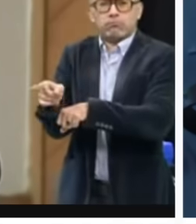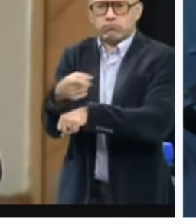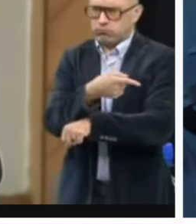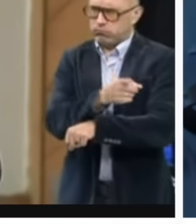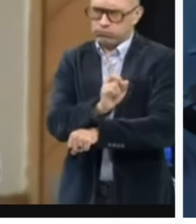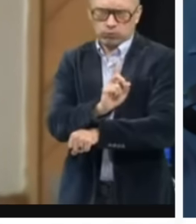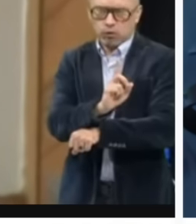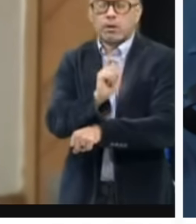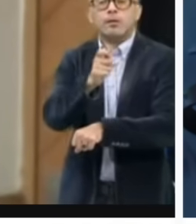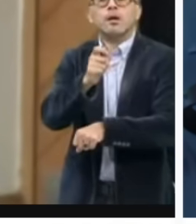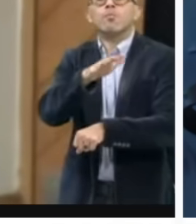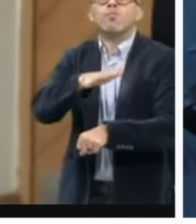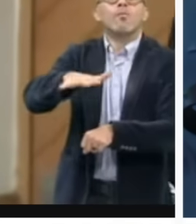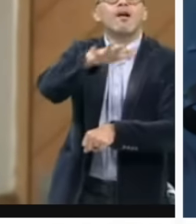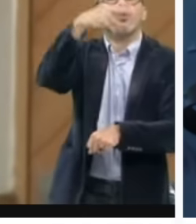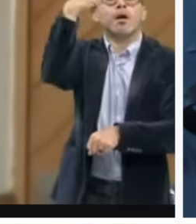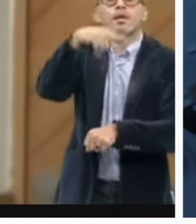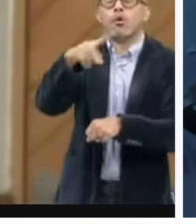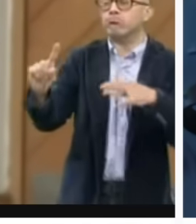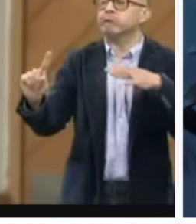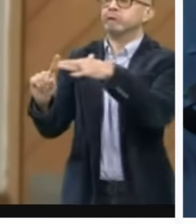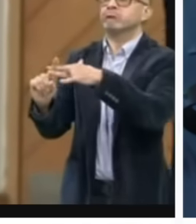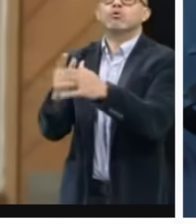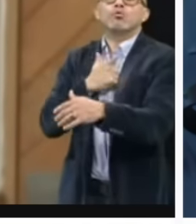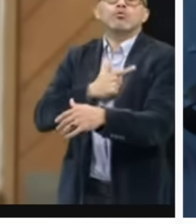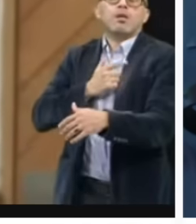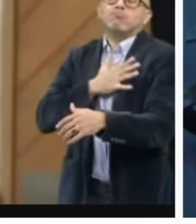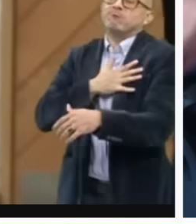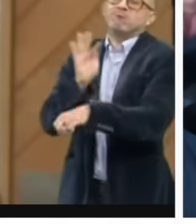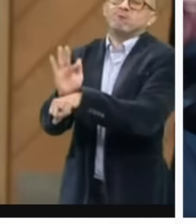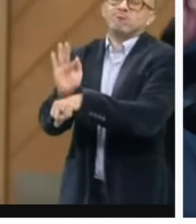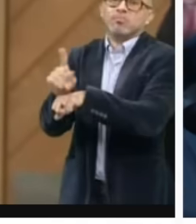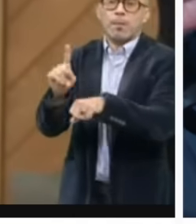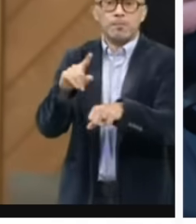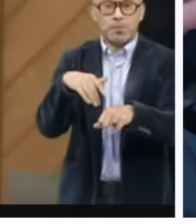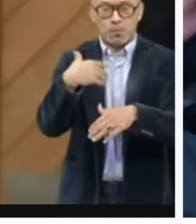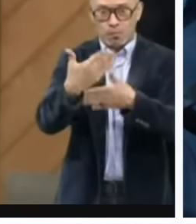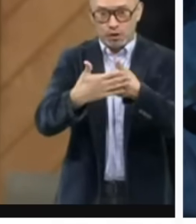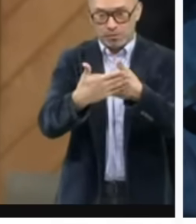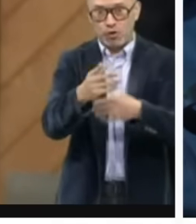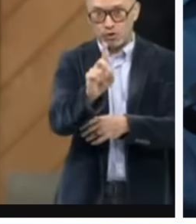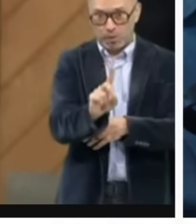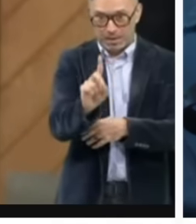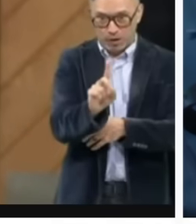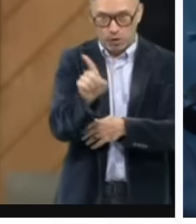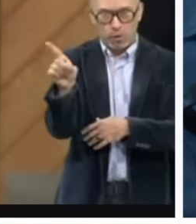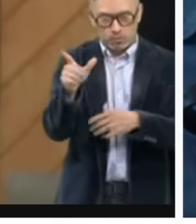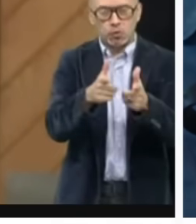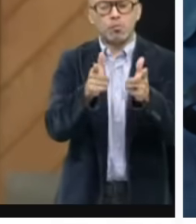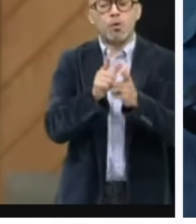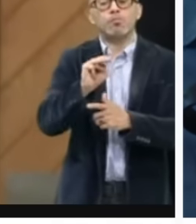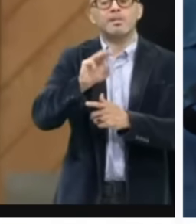México. Todavía no es hasta el domingo cuando se abre en Movimiento Ciudadano el registro para esta